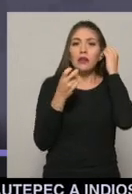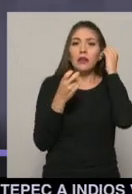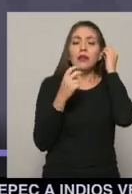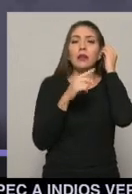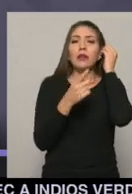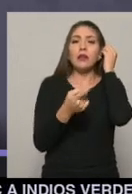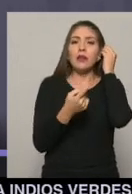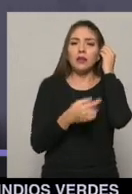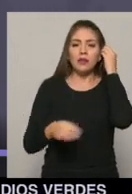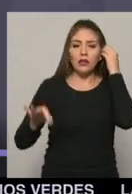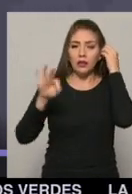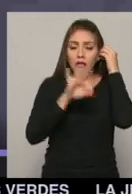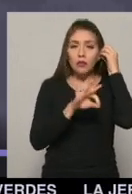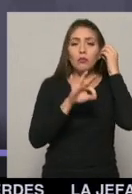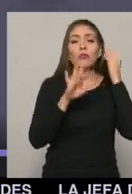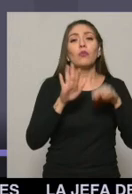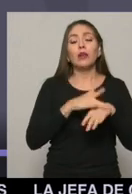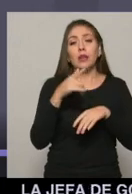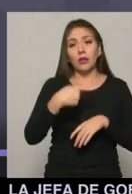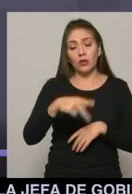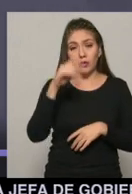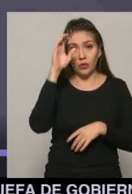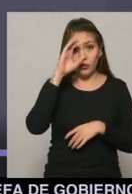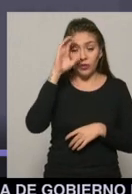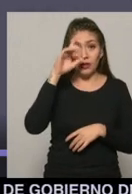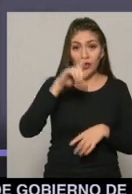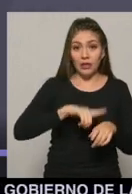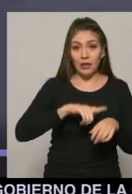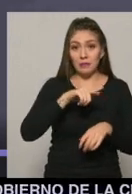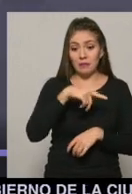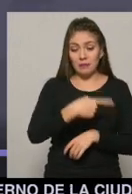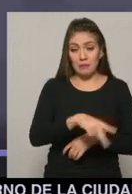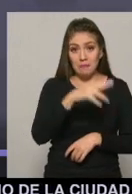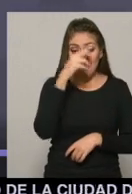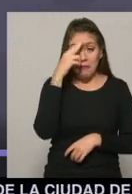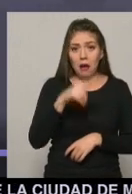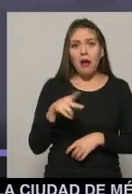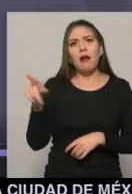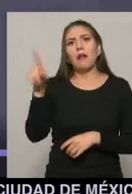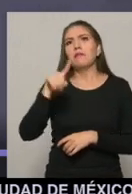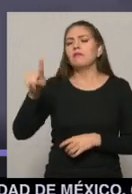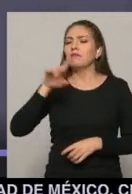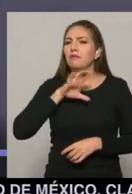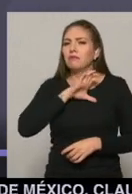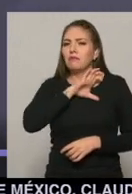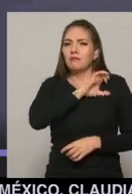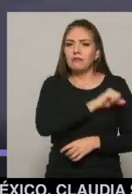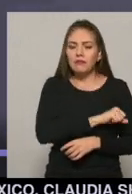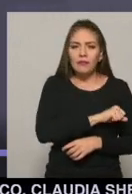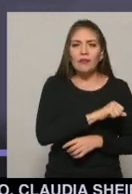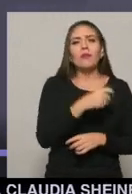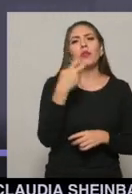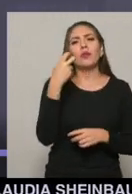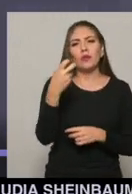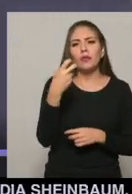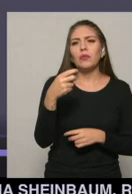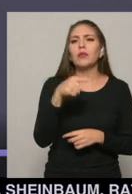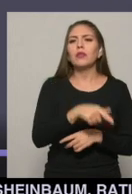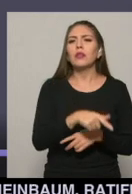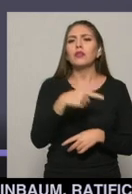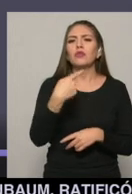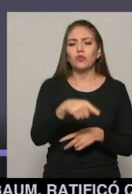además nos hemos dado cuenta que la cultura mexicana les encanta, entonces pues mostrar más que no es simplemente la cuestión de que los platillos